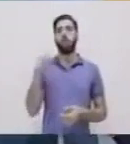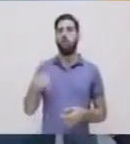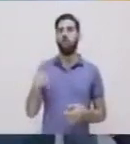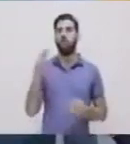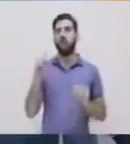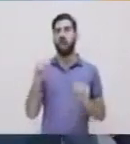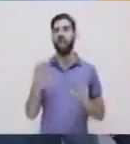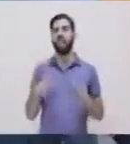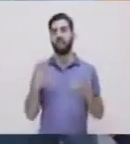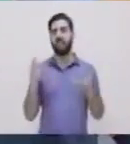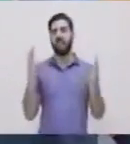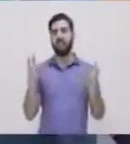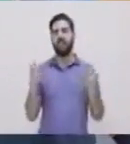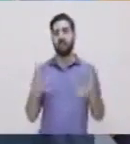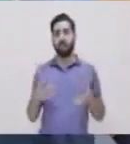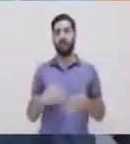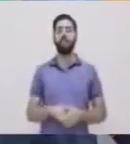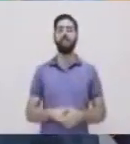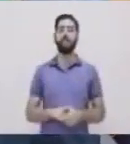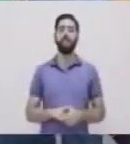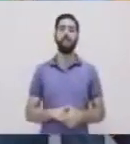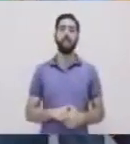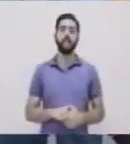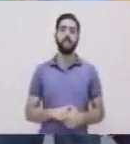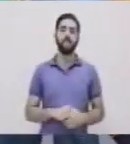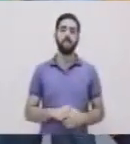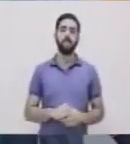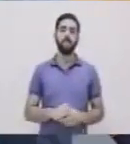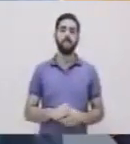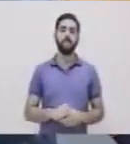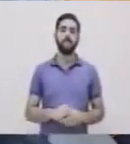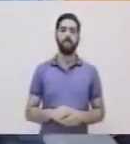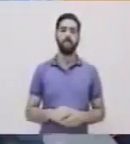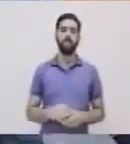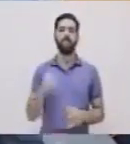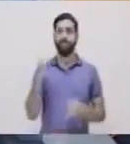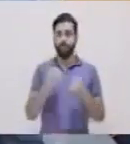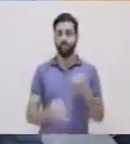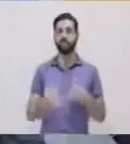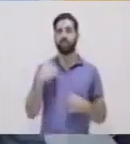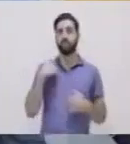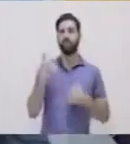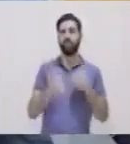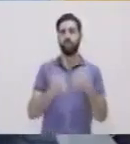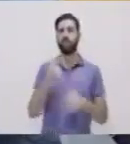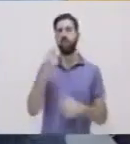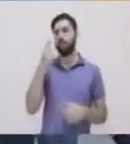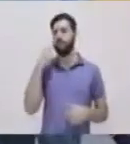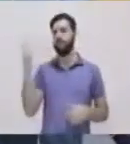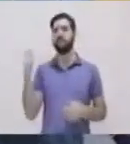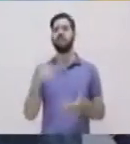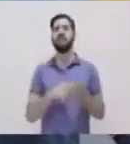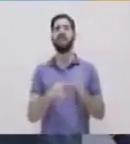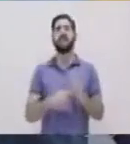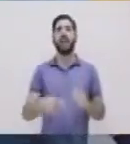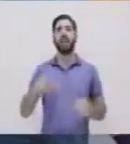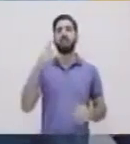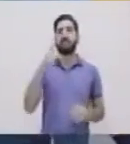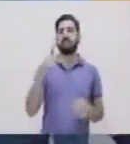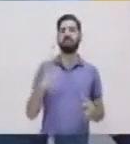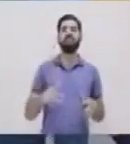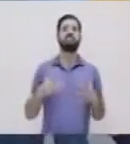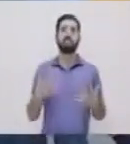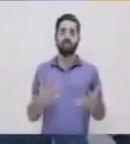hablando al trabajar. Profe, y mi última duda, ¿qué significan esta K y esta N? Muy bien, la